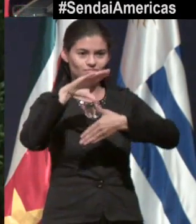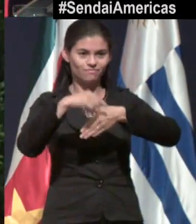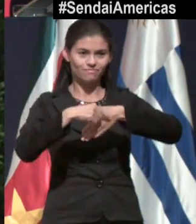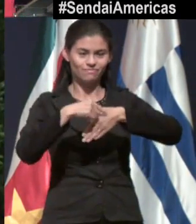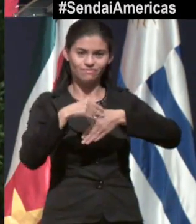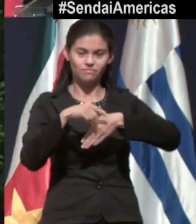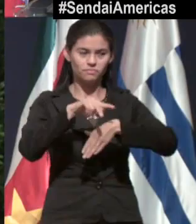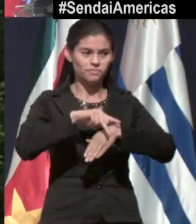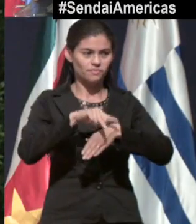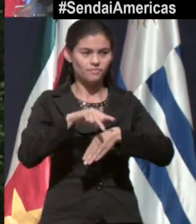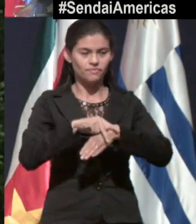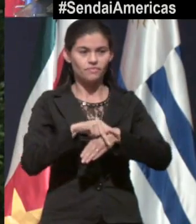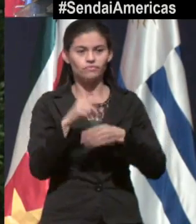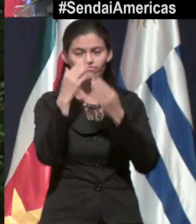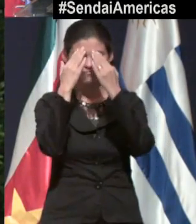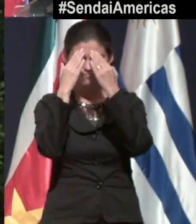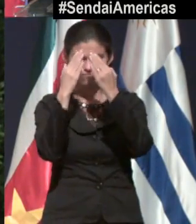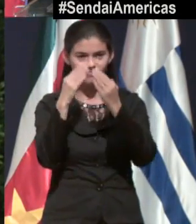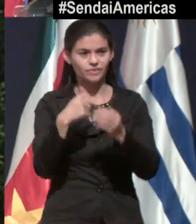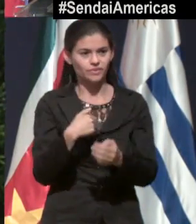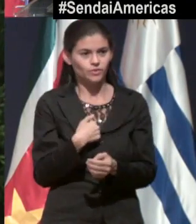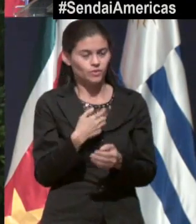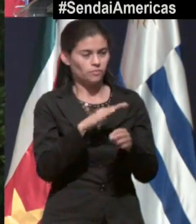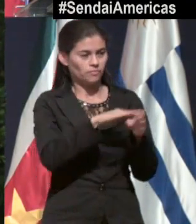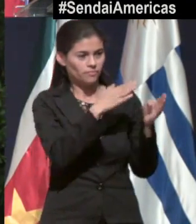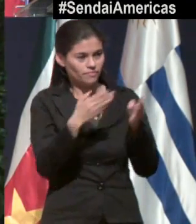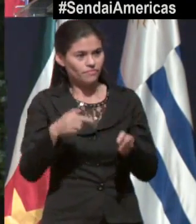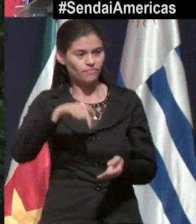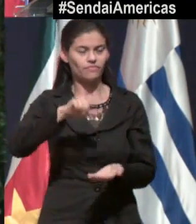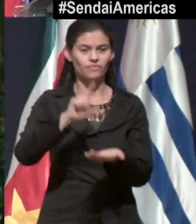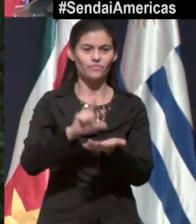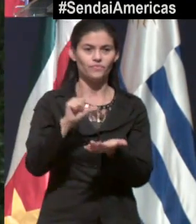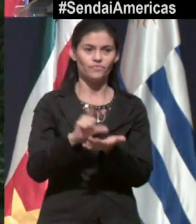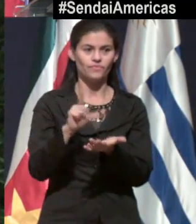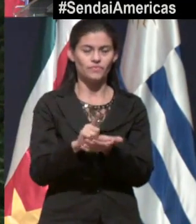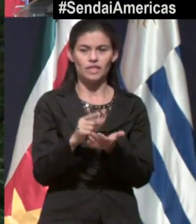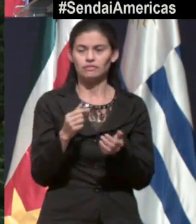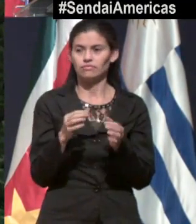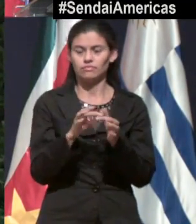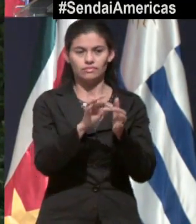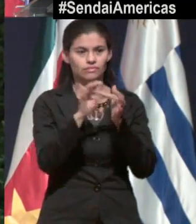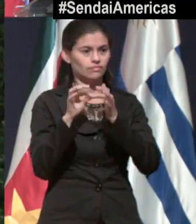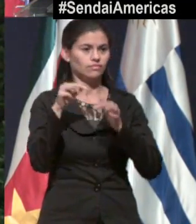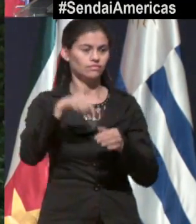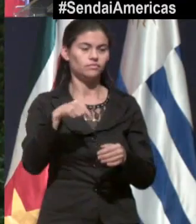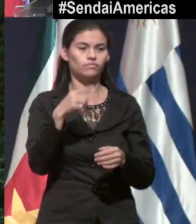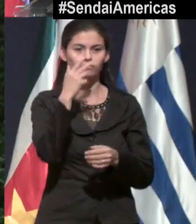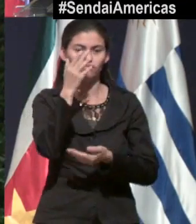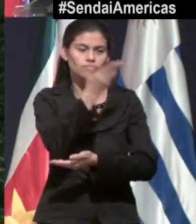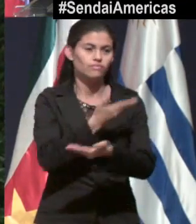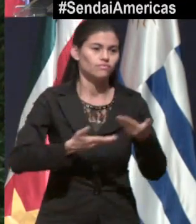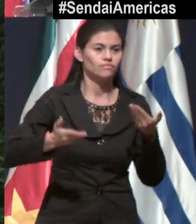Plata, y le agradezco el honrarme con su invitación a acompañarlo en esta mesa principal para compartir